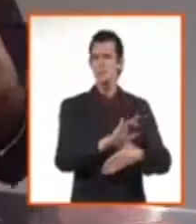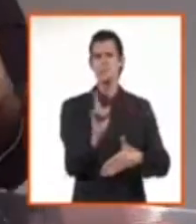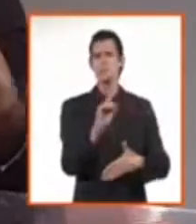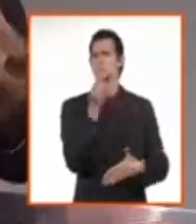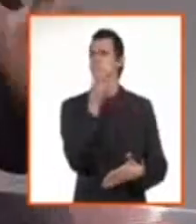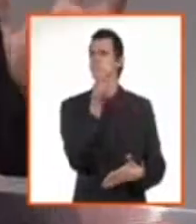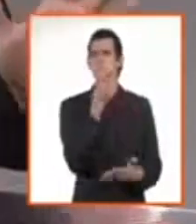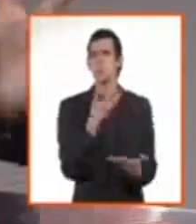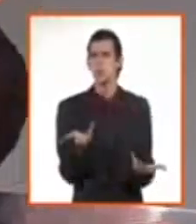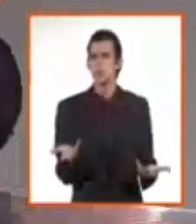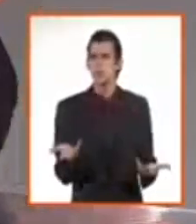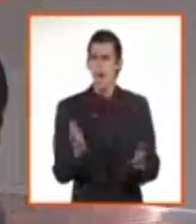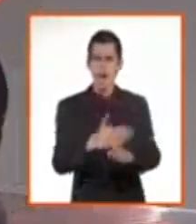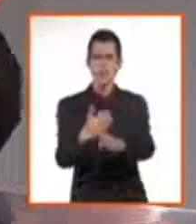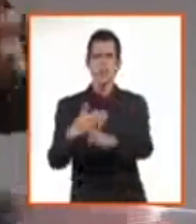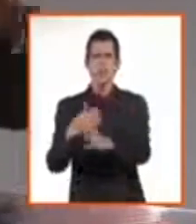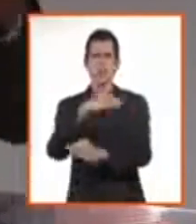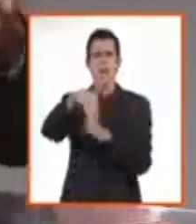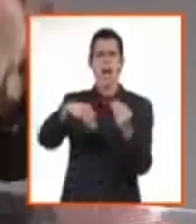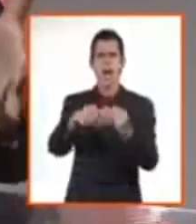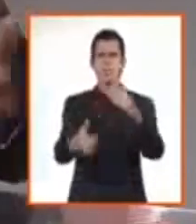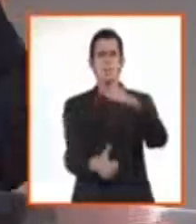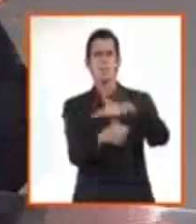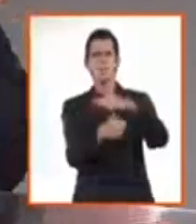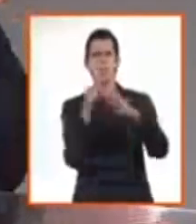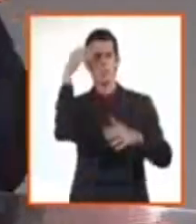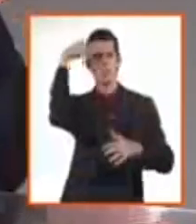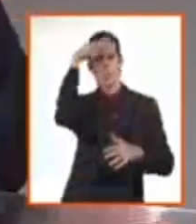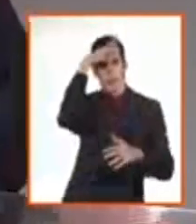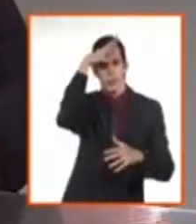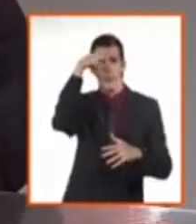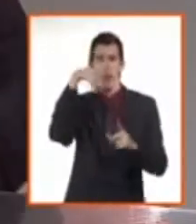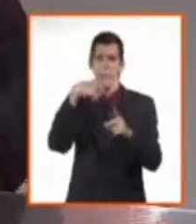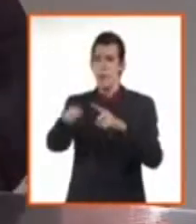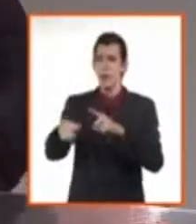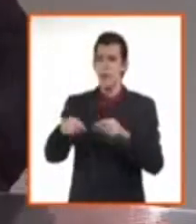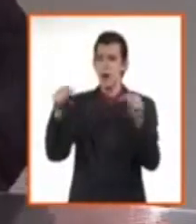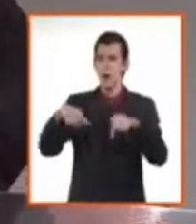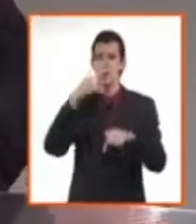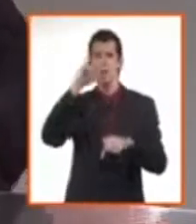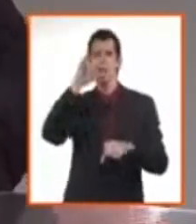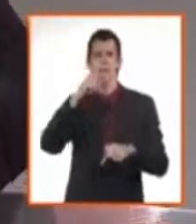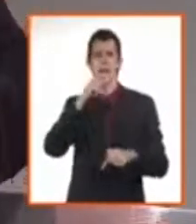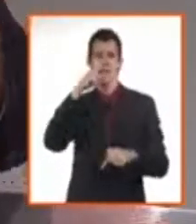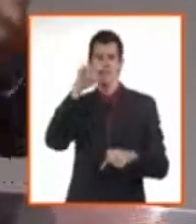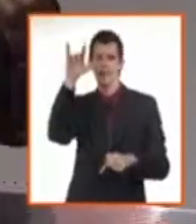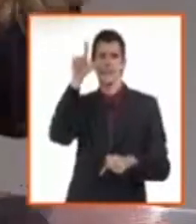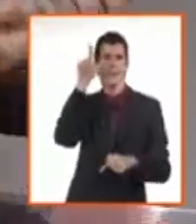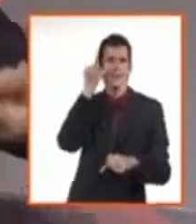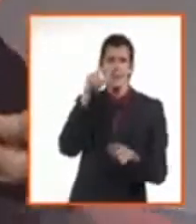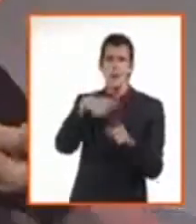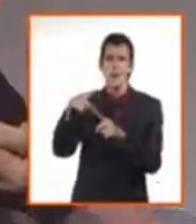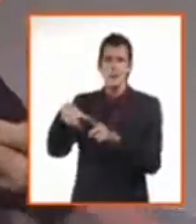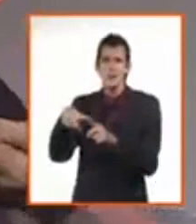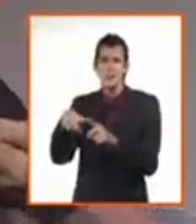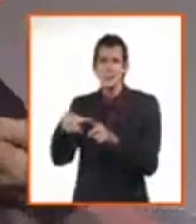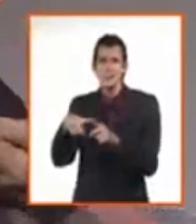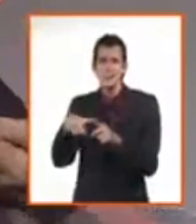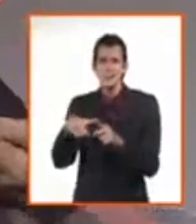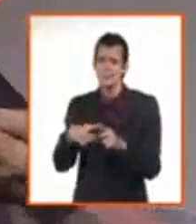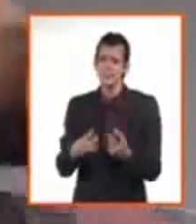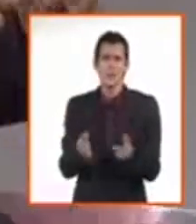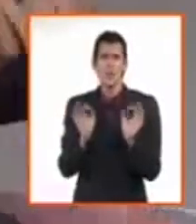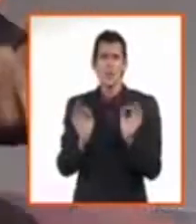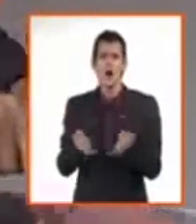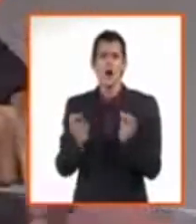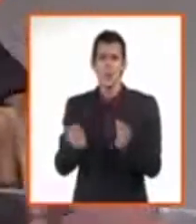lo que propone y un ejemplo ha sido por el tema de los montos no se trata de dinero pero mira la importancia de ser a ucrania y mira las migajas que se retira